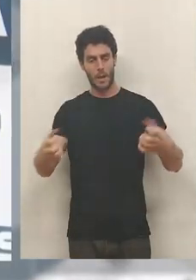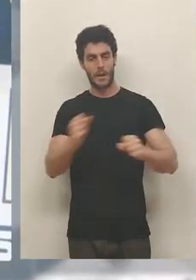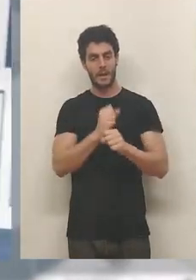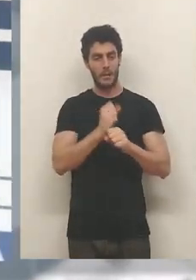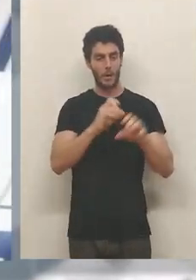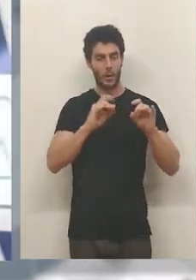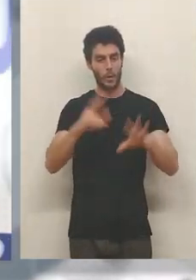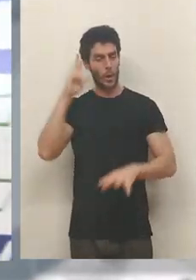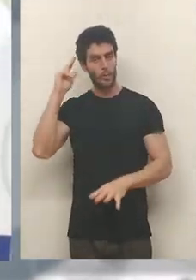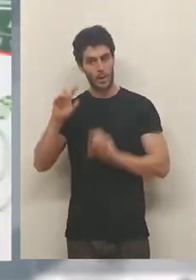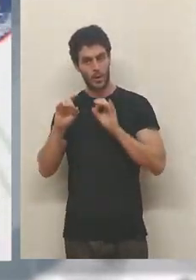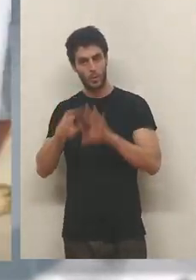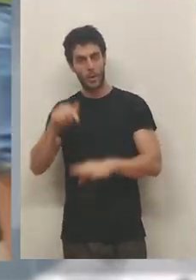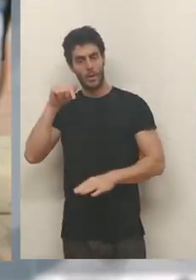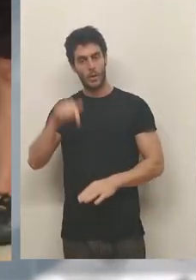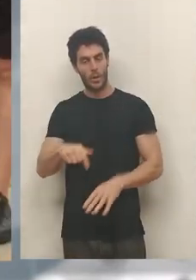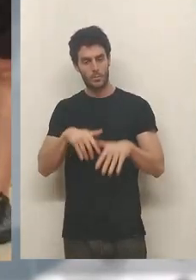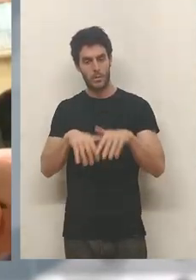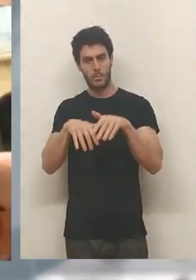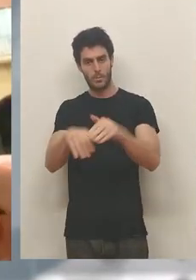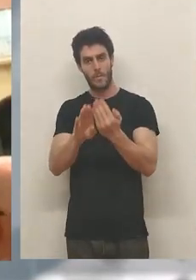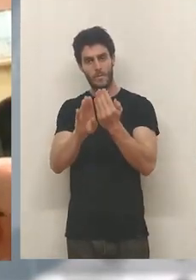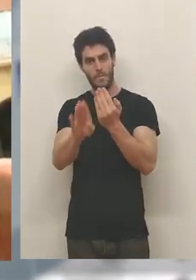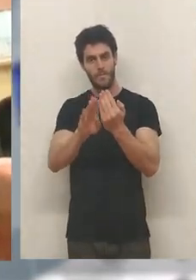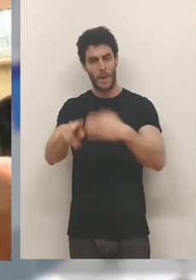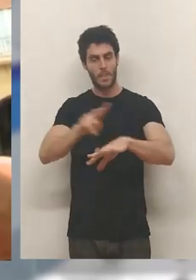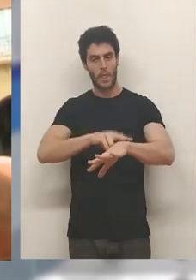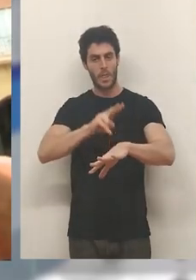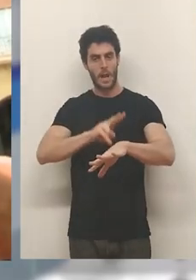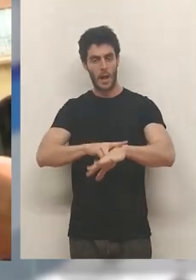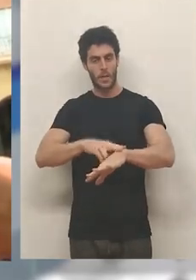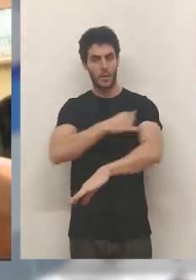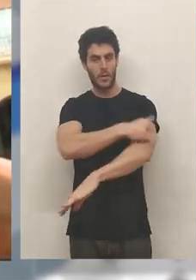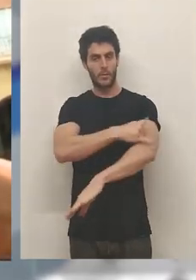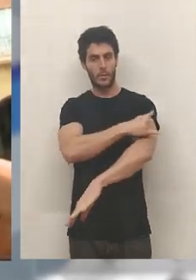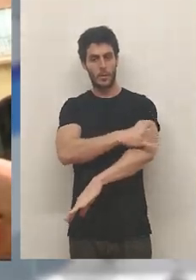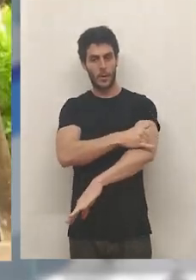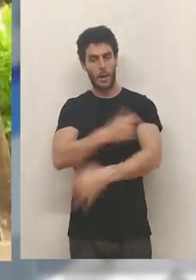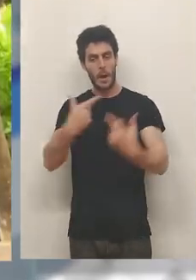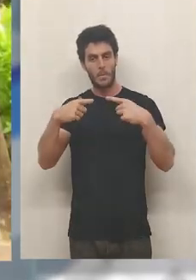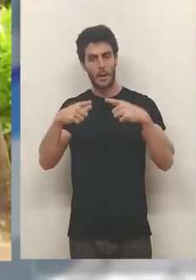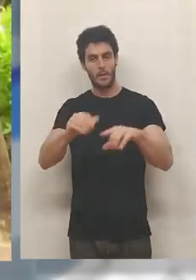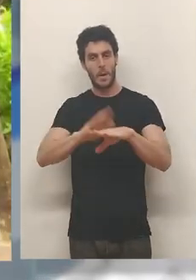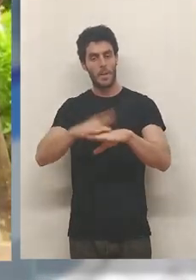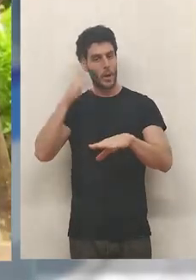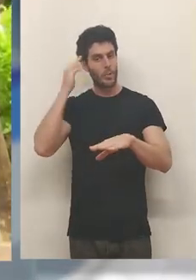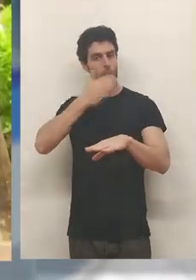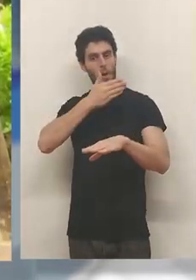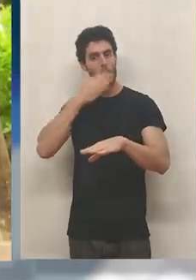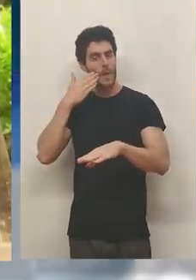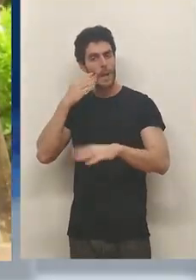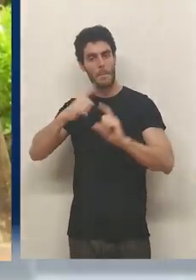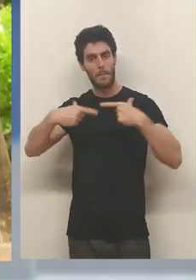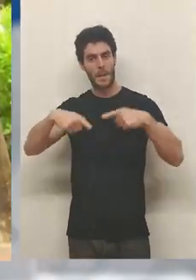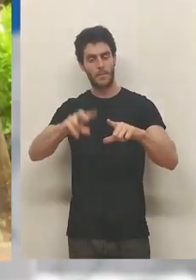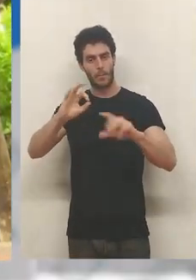Bajo el lema mismo trabajo, misma jubilación, hoy se han concentrado frente a la delegación del Gobierno, bajo el paraguas de la Plataforma